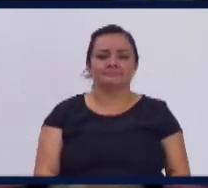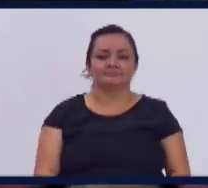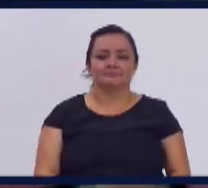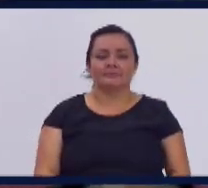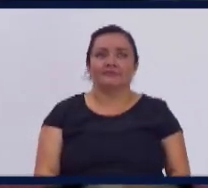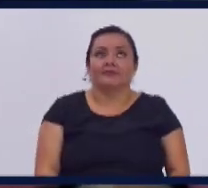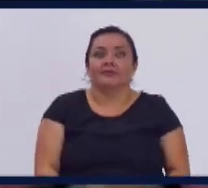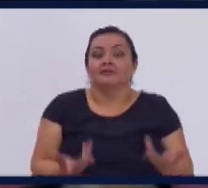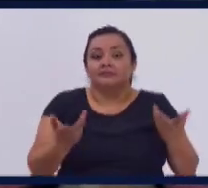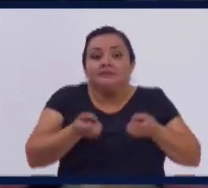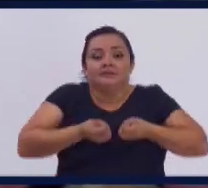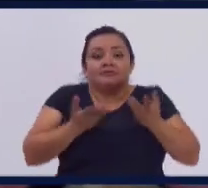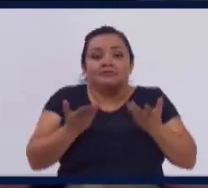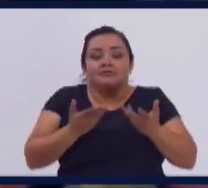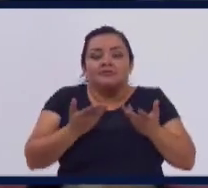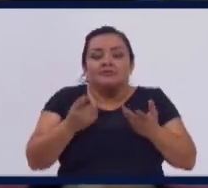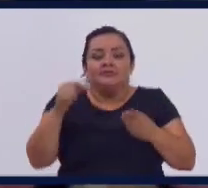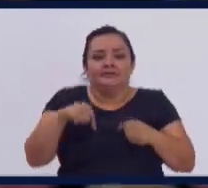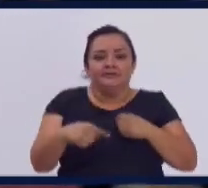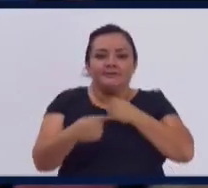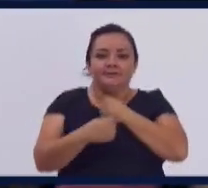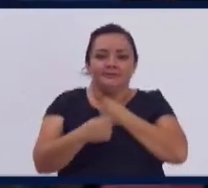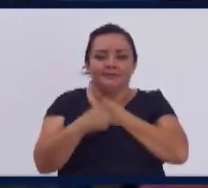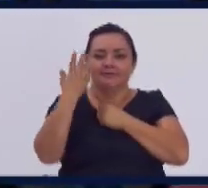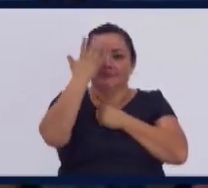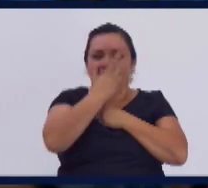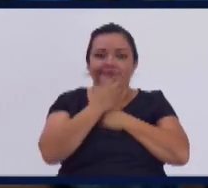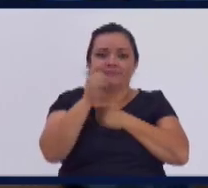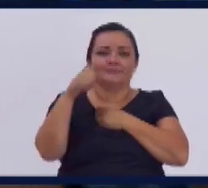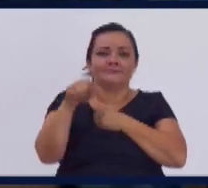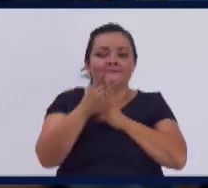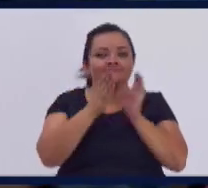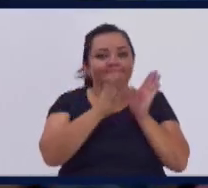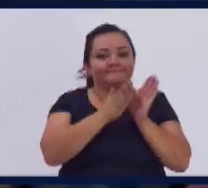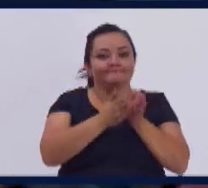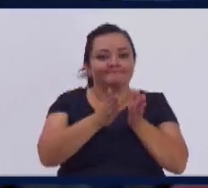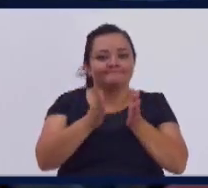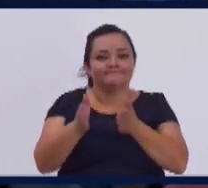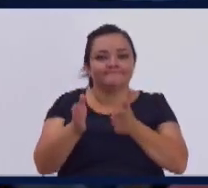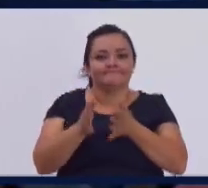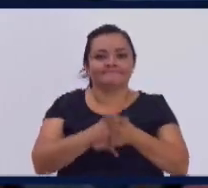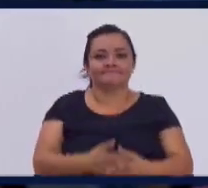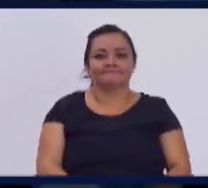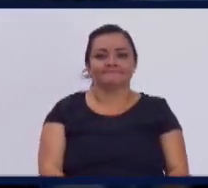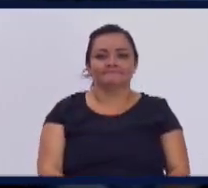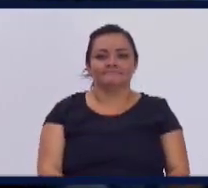Yo te quiero contar mi experiencia aprovechando este momento tan lindo que ustedes han preparado.